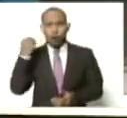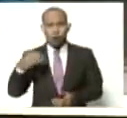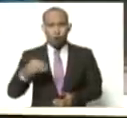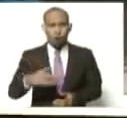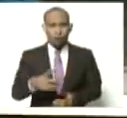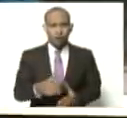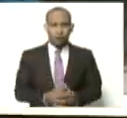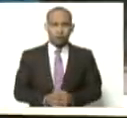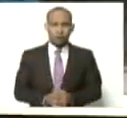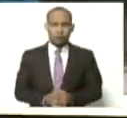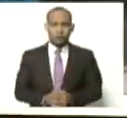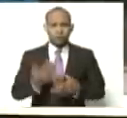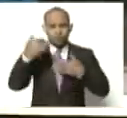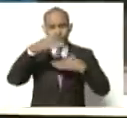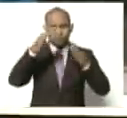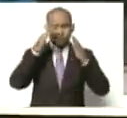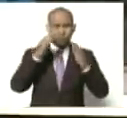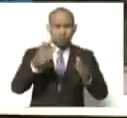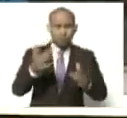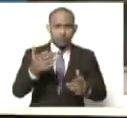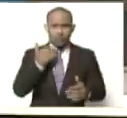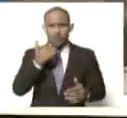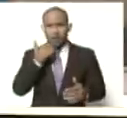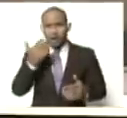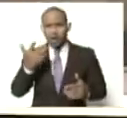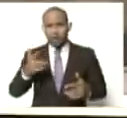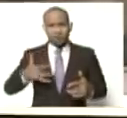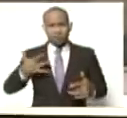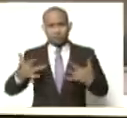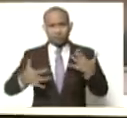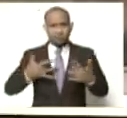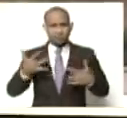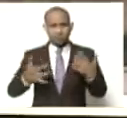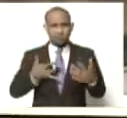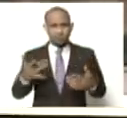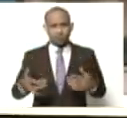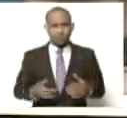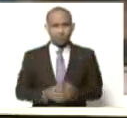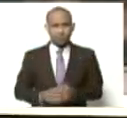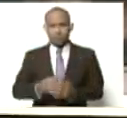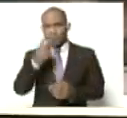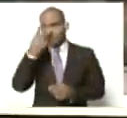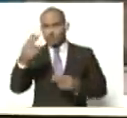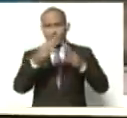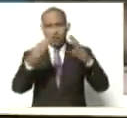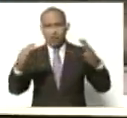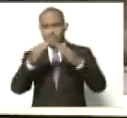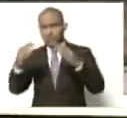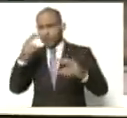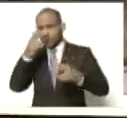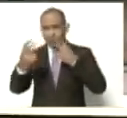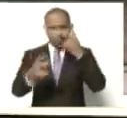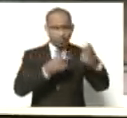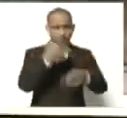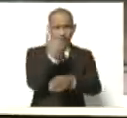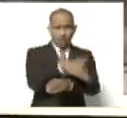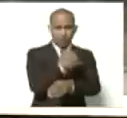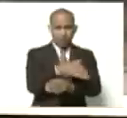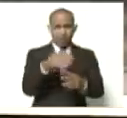están atendiendo a las víctimas de la guerra económica todo el tiempo, en la visita casa por casa, barrio por barrio, calle por